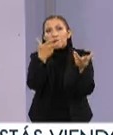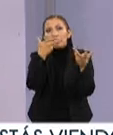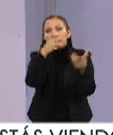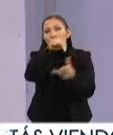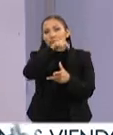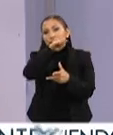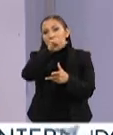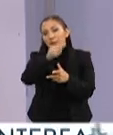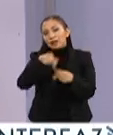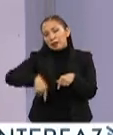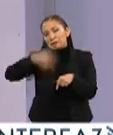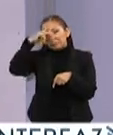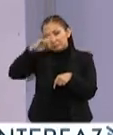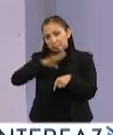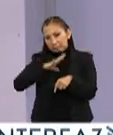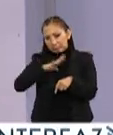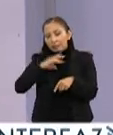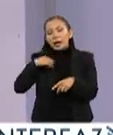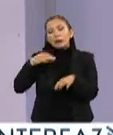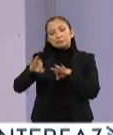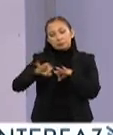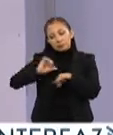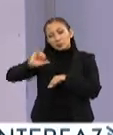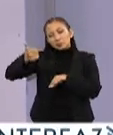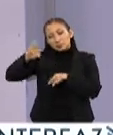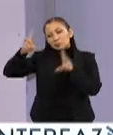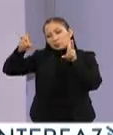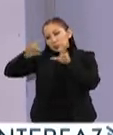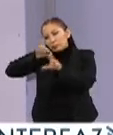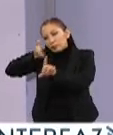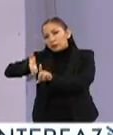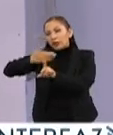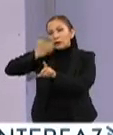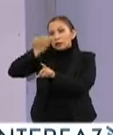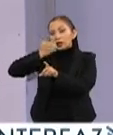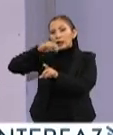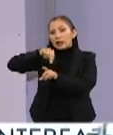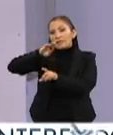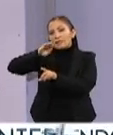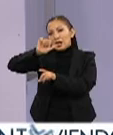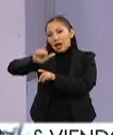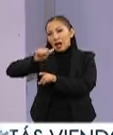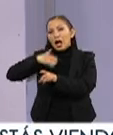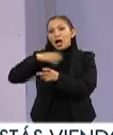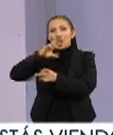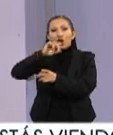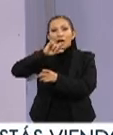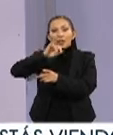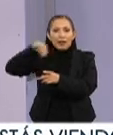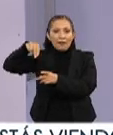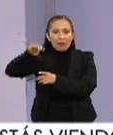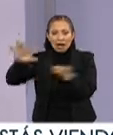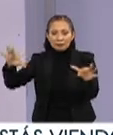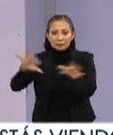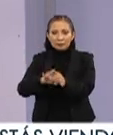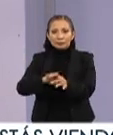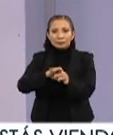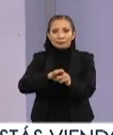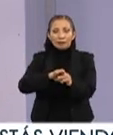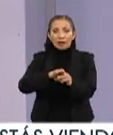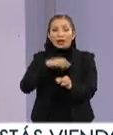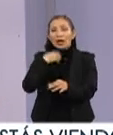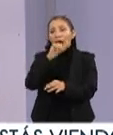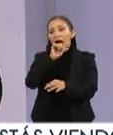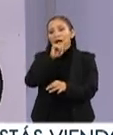de la NBA, aunque en México ya se está haciendo otros aspectos como la Academia NBA, CONADE NBA. La Academia CONADE,